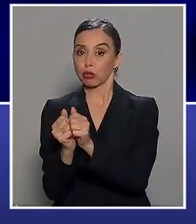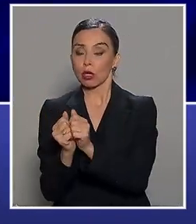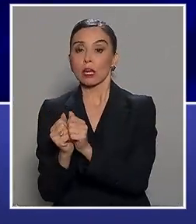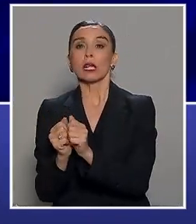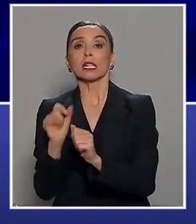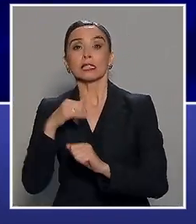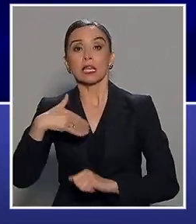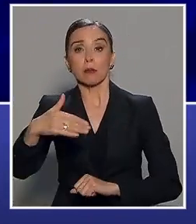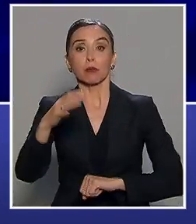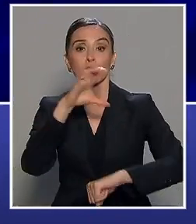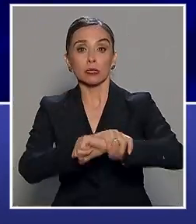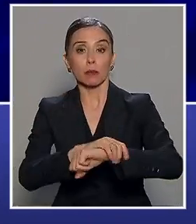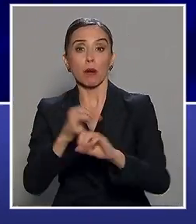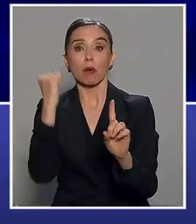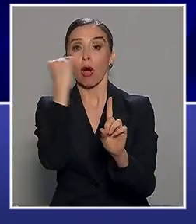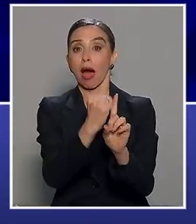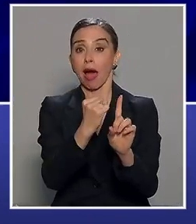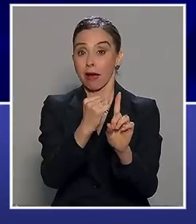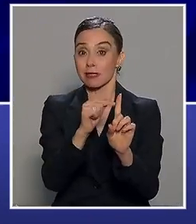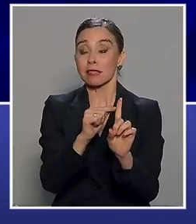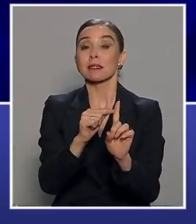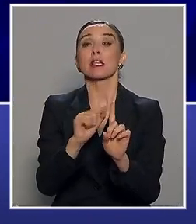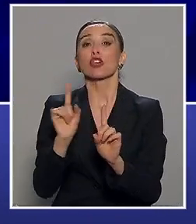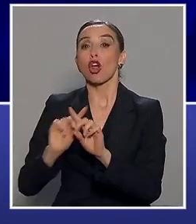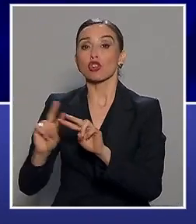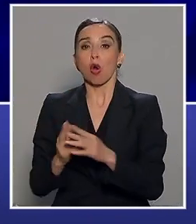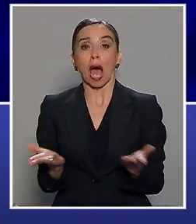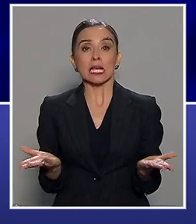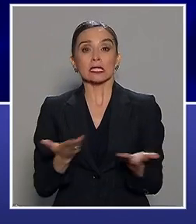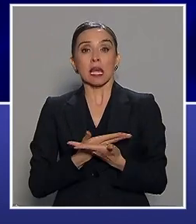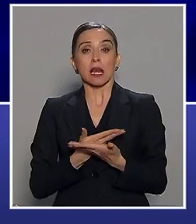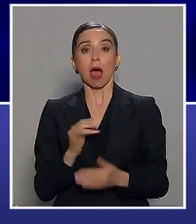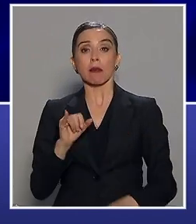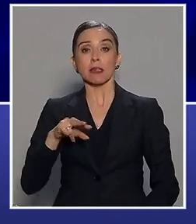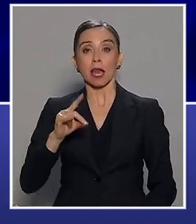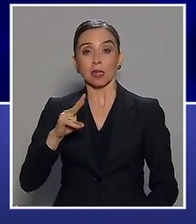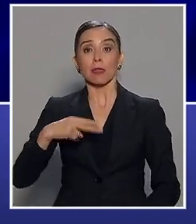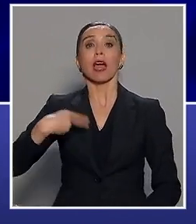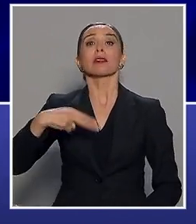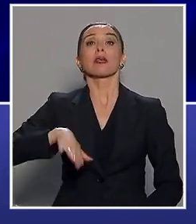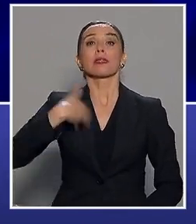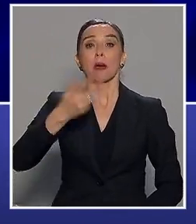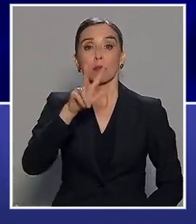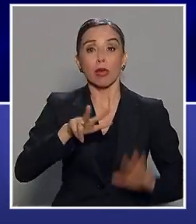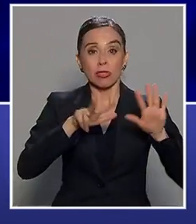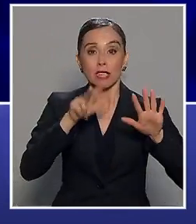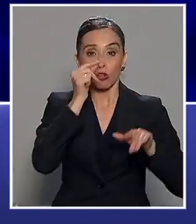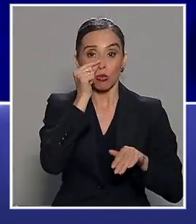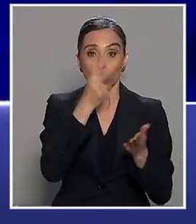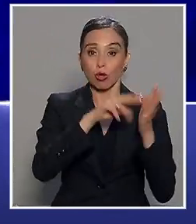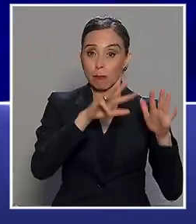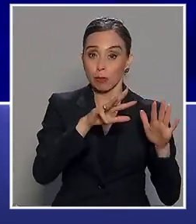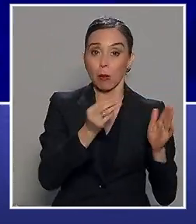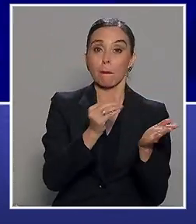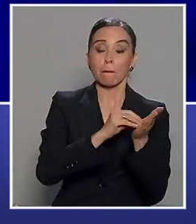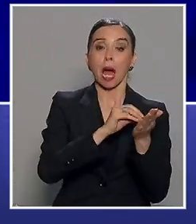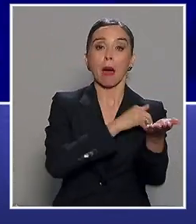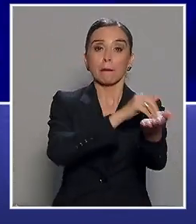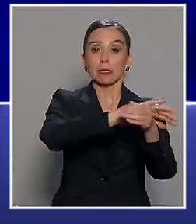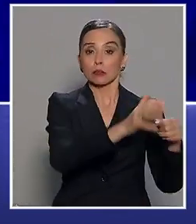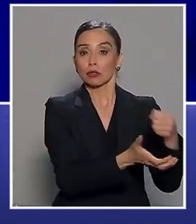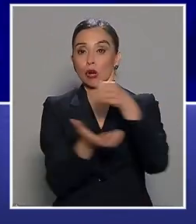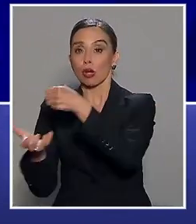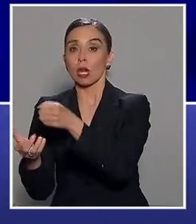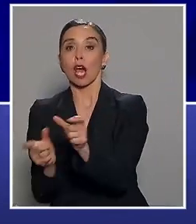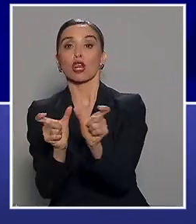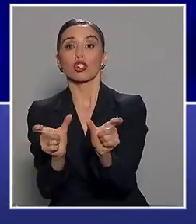hacen nada y durante el 18 octubre y posteriores solamente se le asignan más recursos para controlar nada